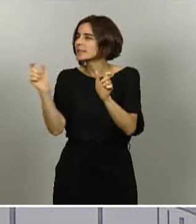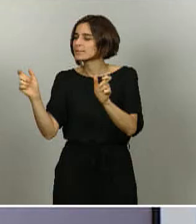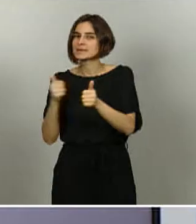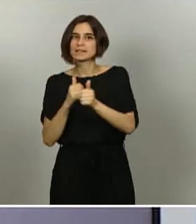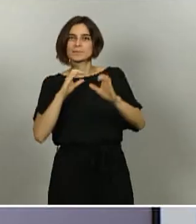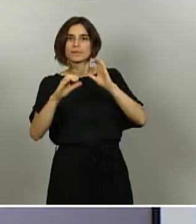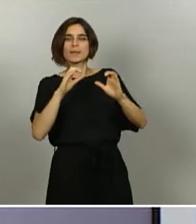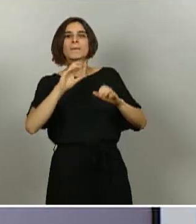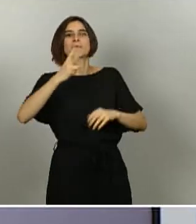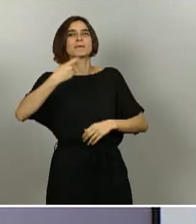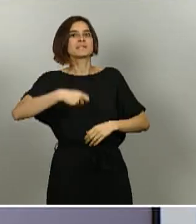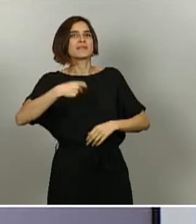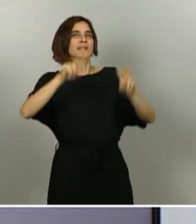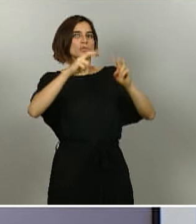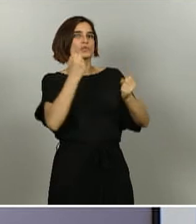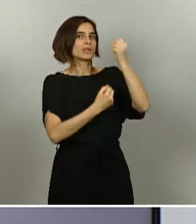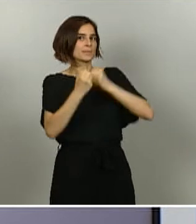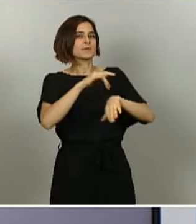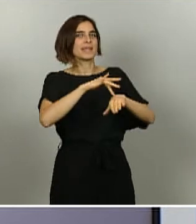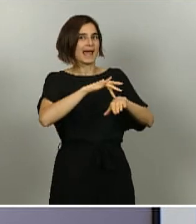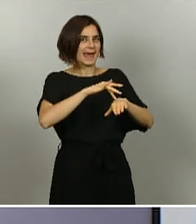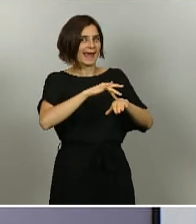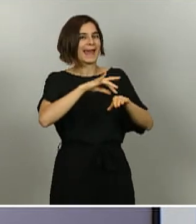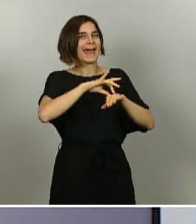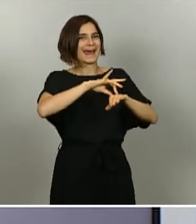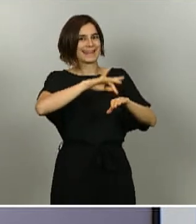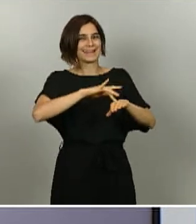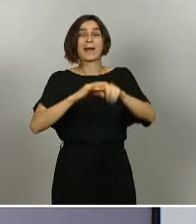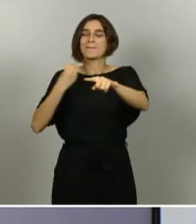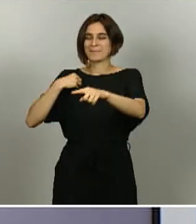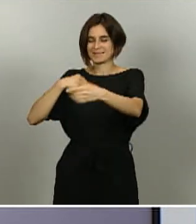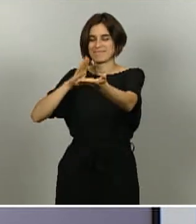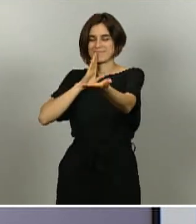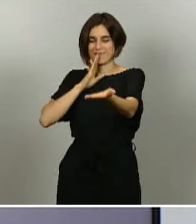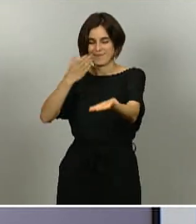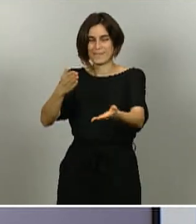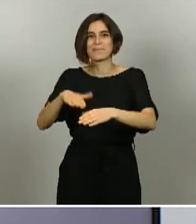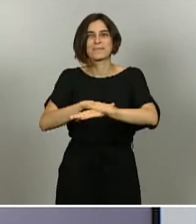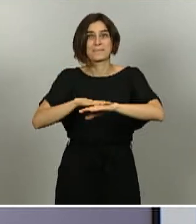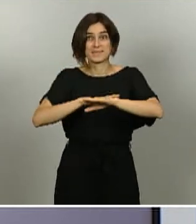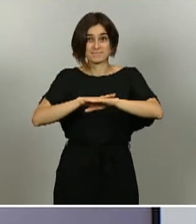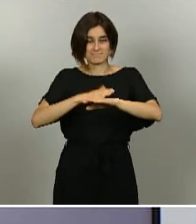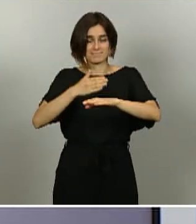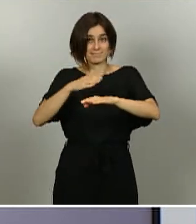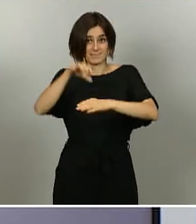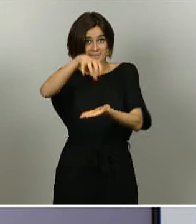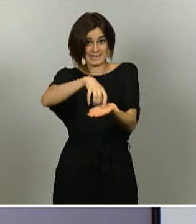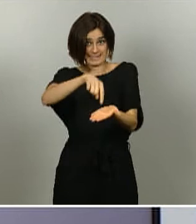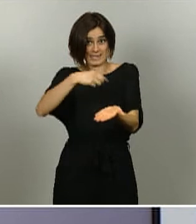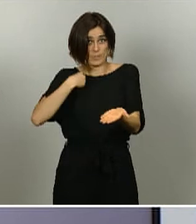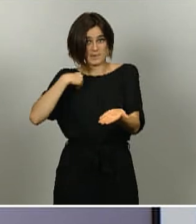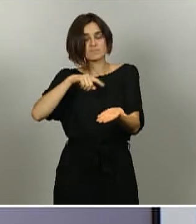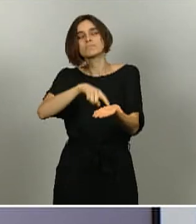Económicos y Agenda Digital. Este mismo. Sabemos que este ministerio está ahora